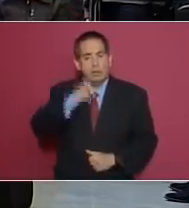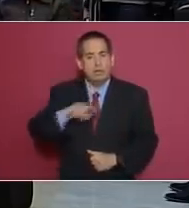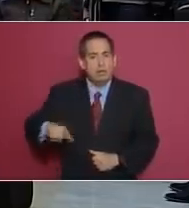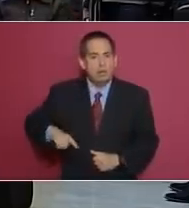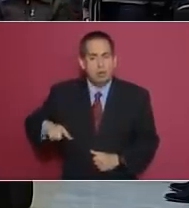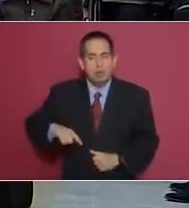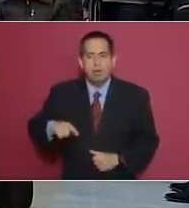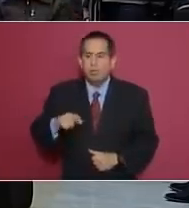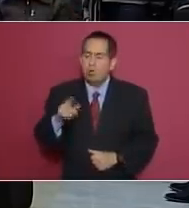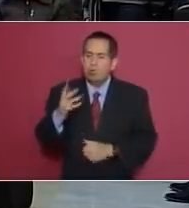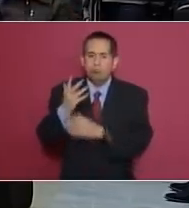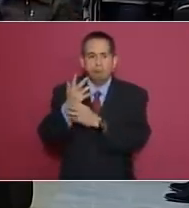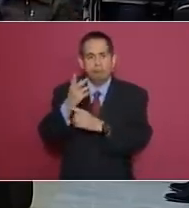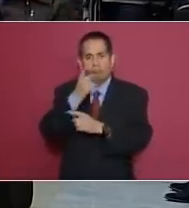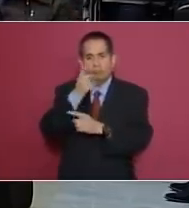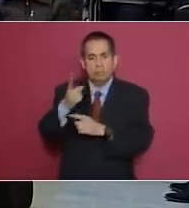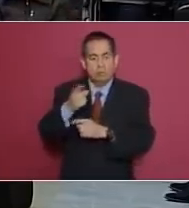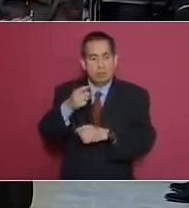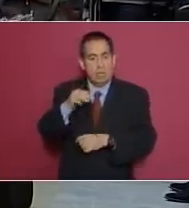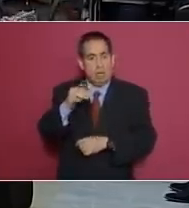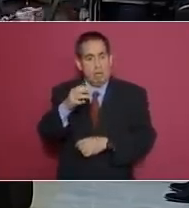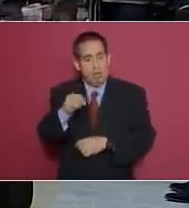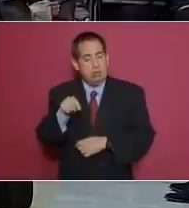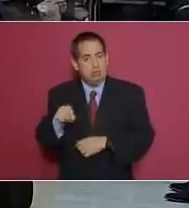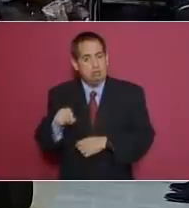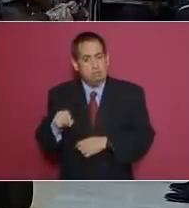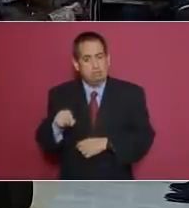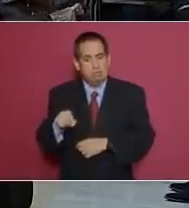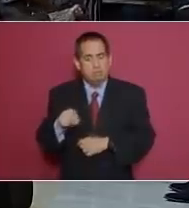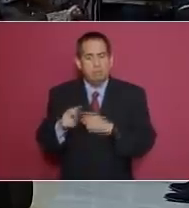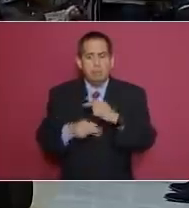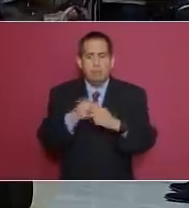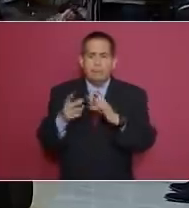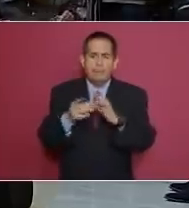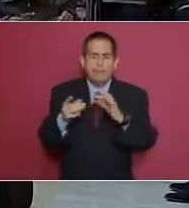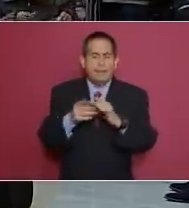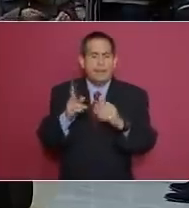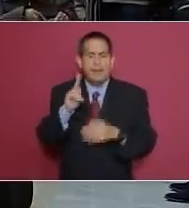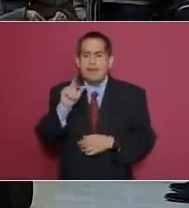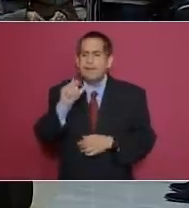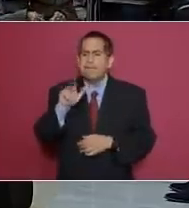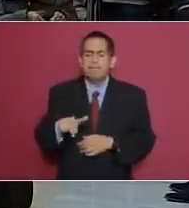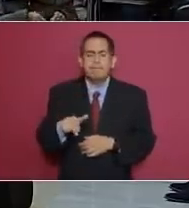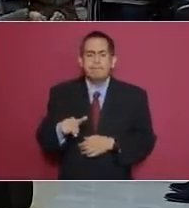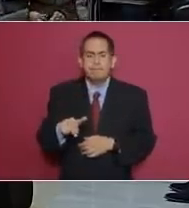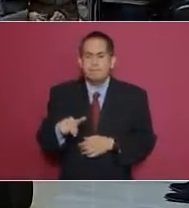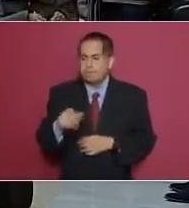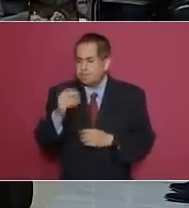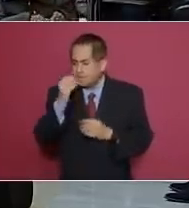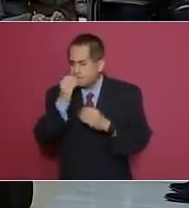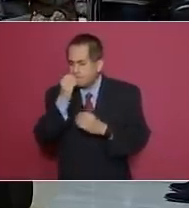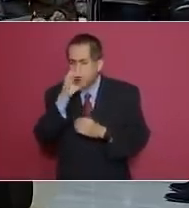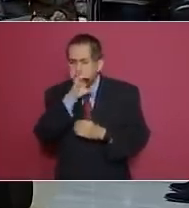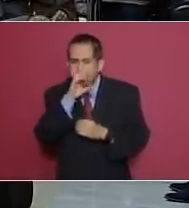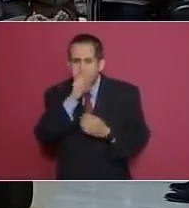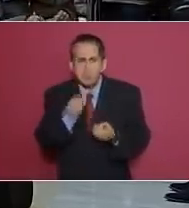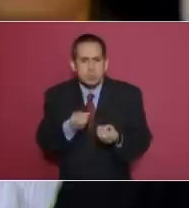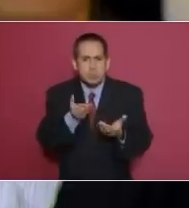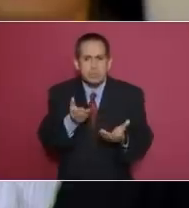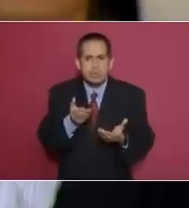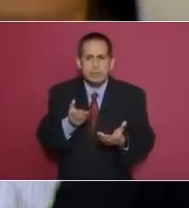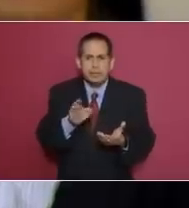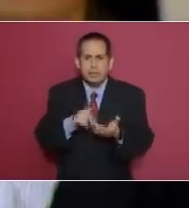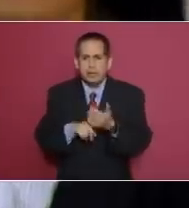ha manifestado que para el mes de mayo va a regresar el plan de programa de comida caliente a nivel